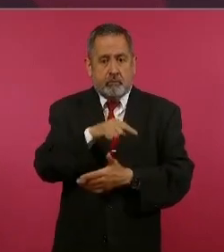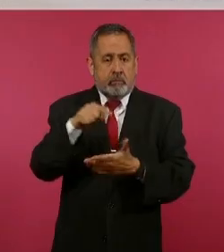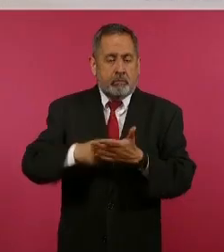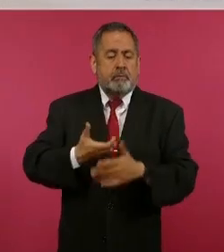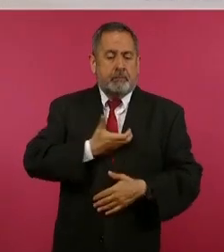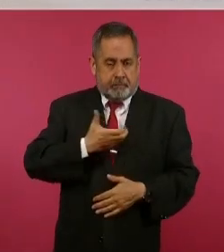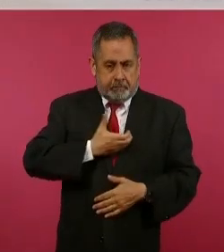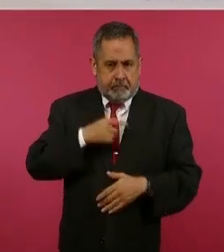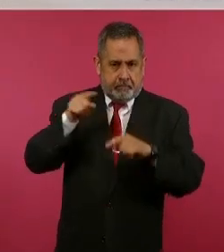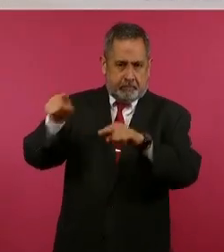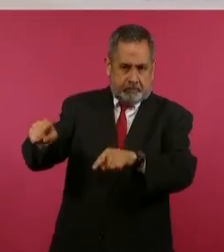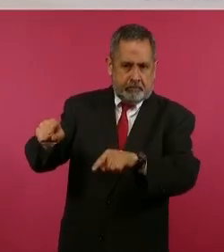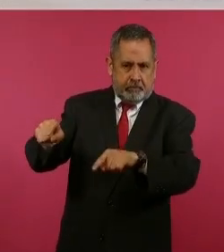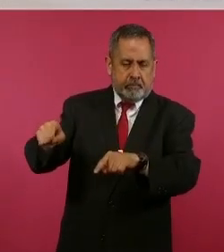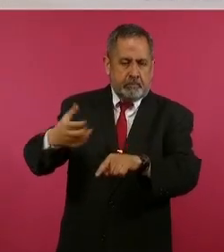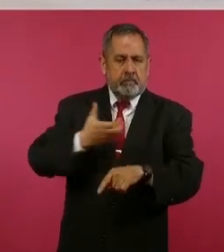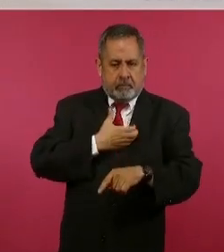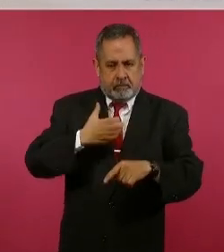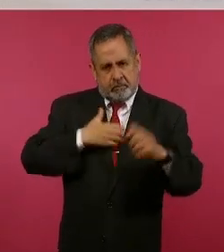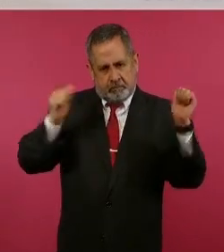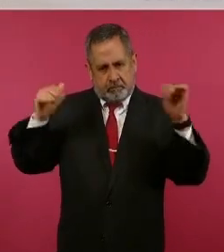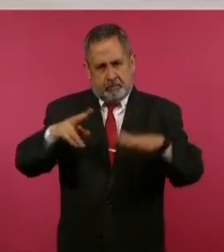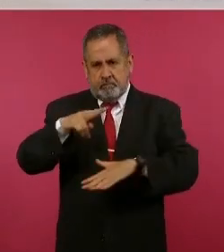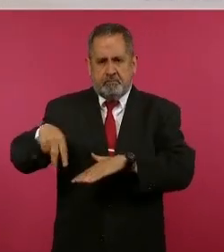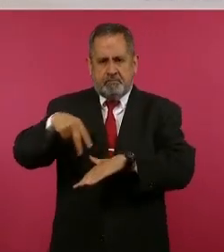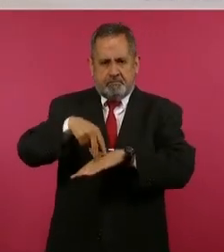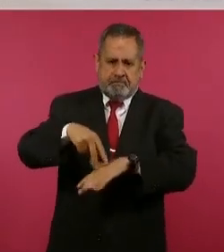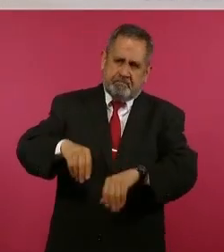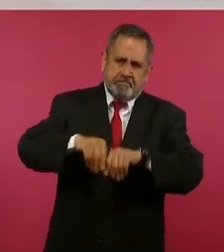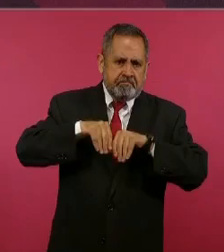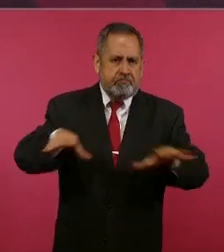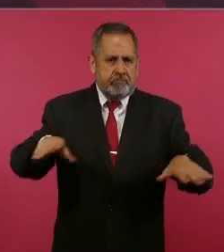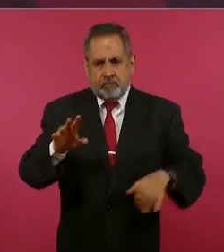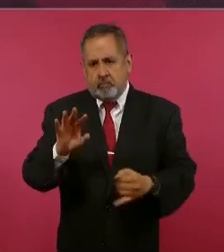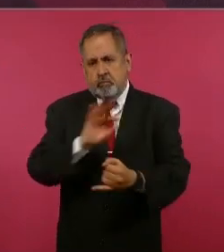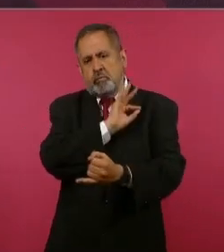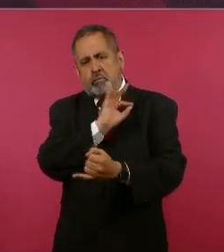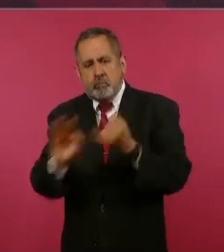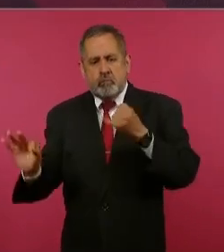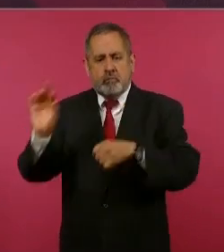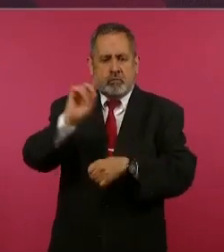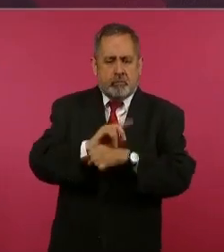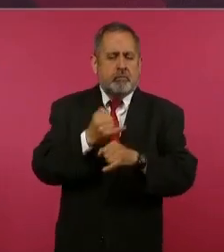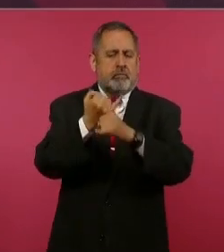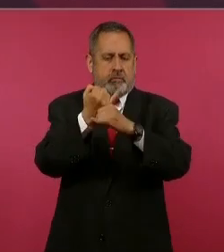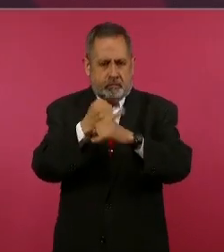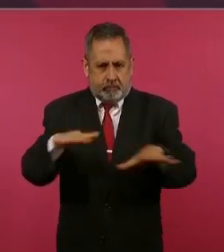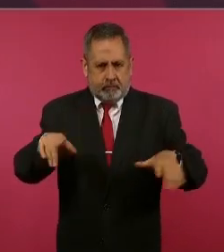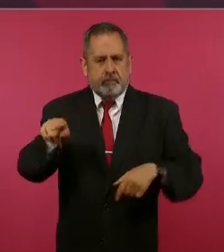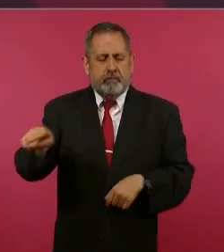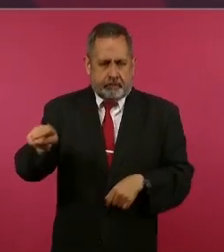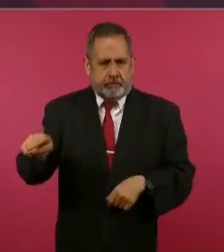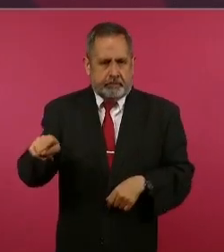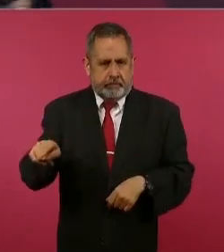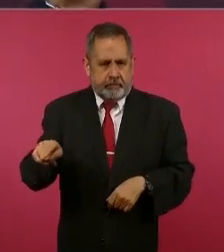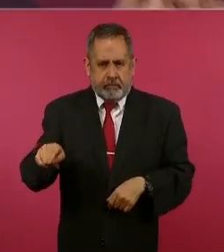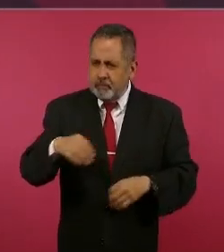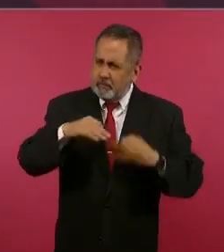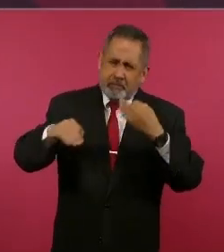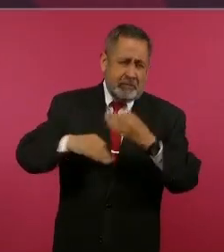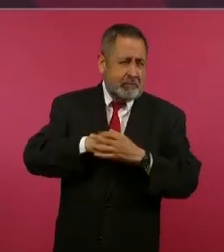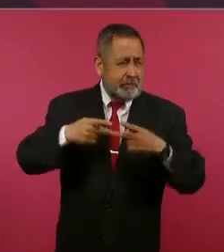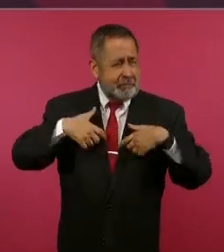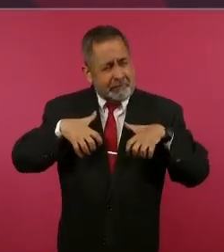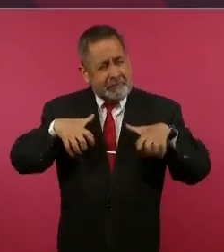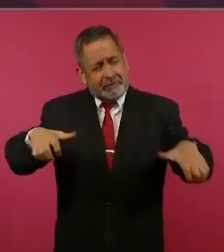Zócalo, eso sí, porque es el último informe, va a ser a todo el